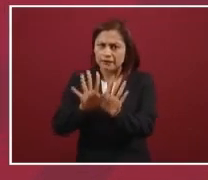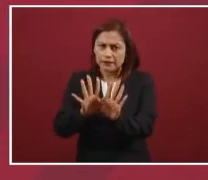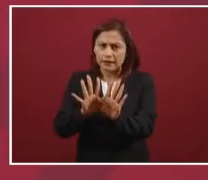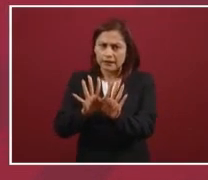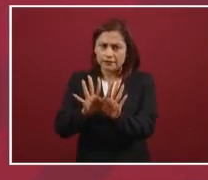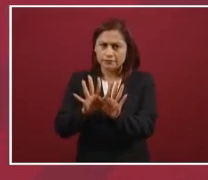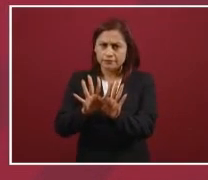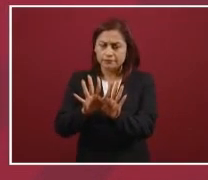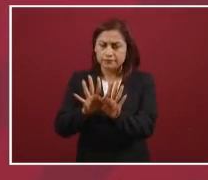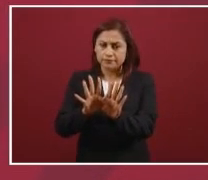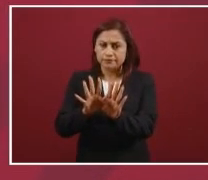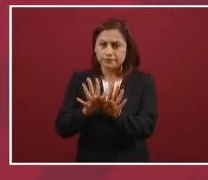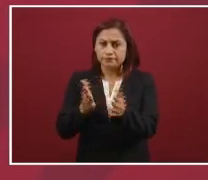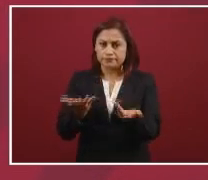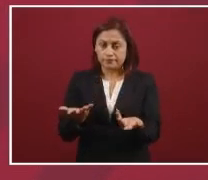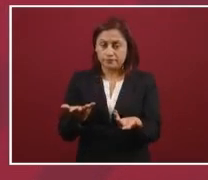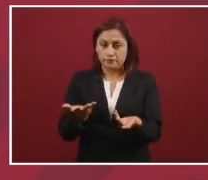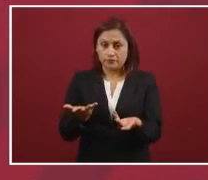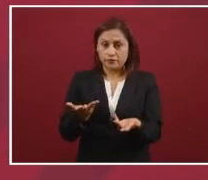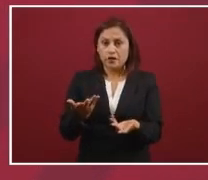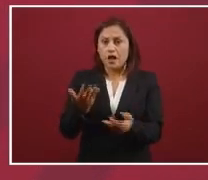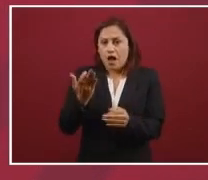el que se dé este debate,